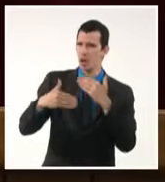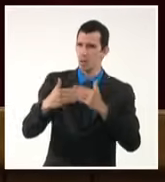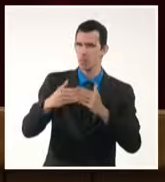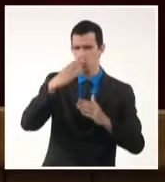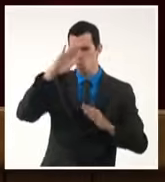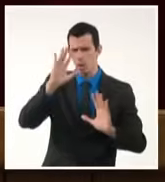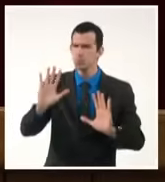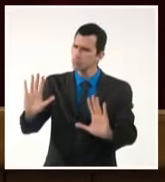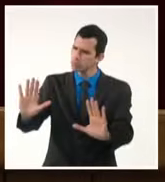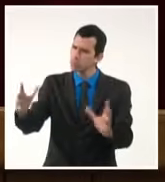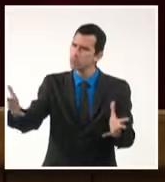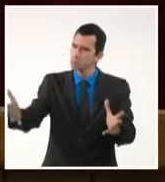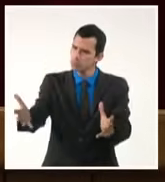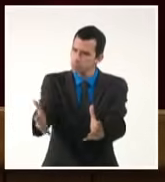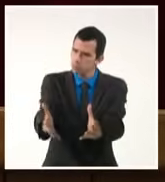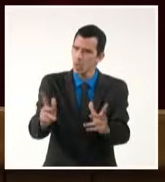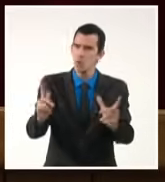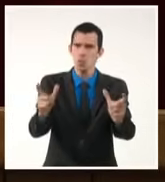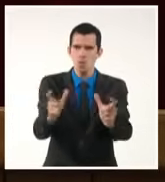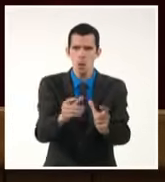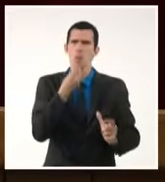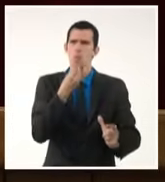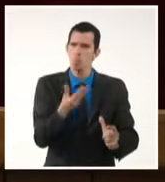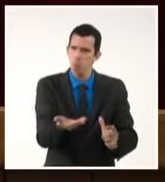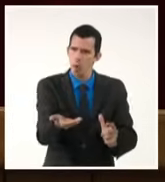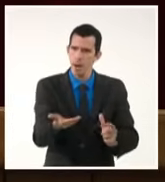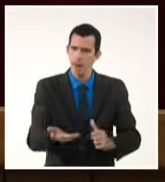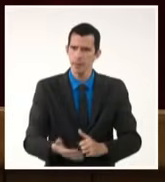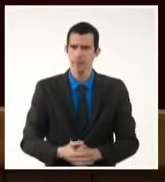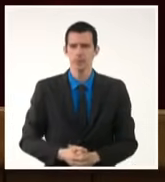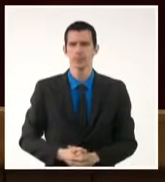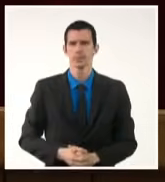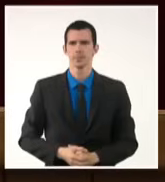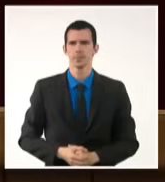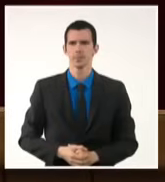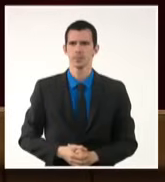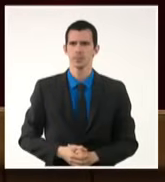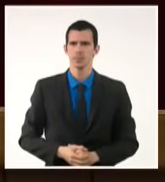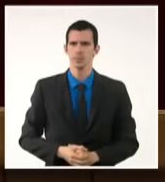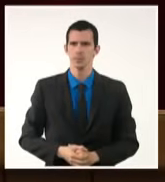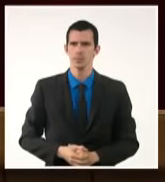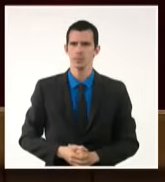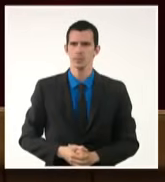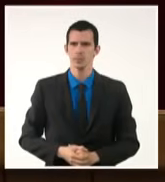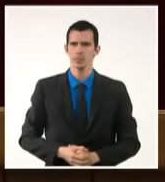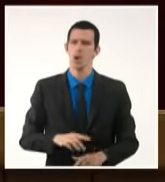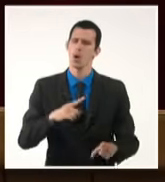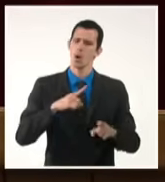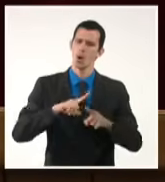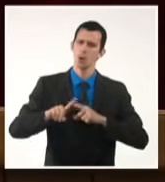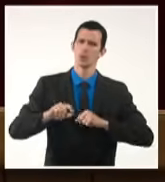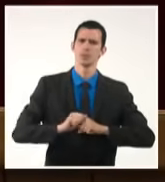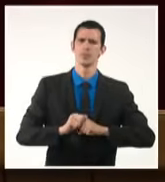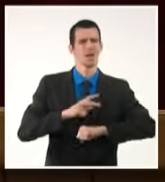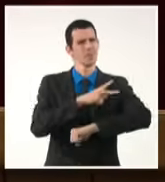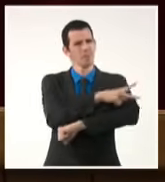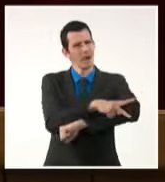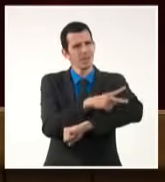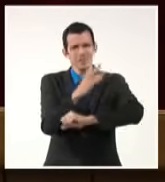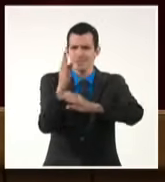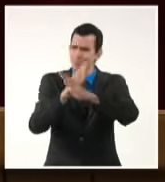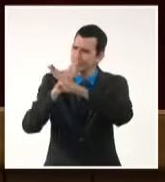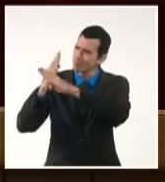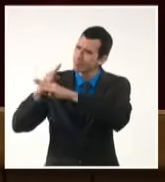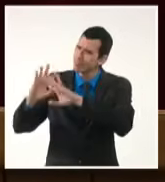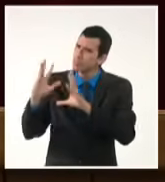Hemos continuado fortaleciendo los lazos de amistad y cooperación con los pueblos y gobiernos de diferentes latitudes.